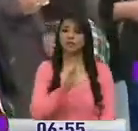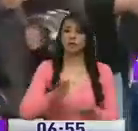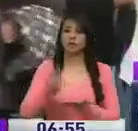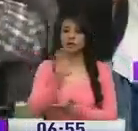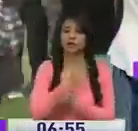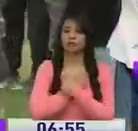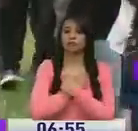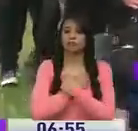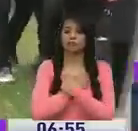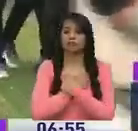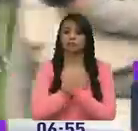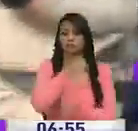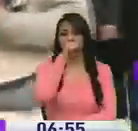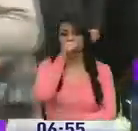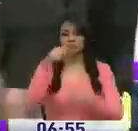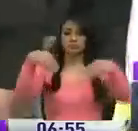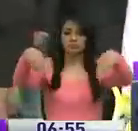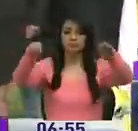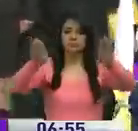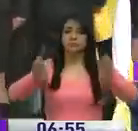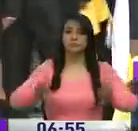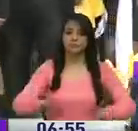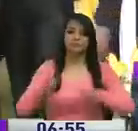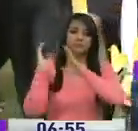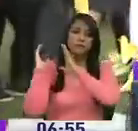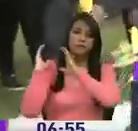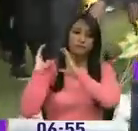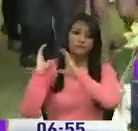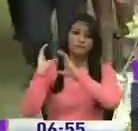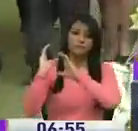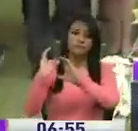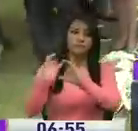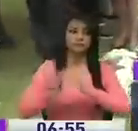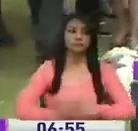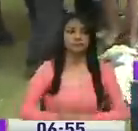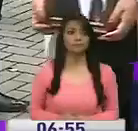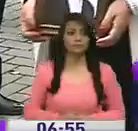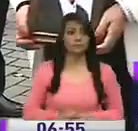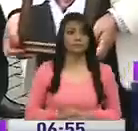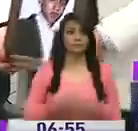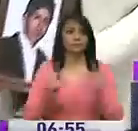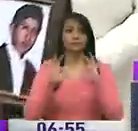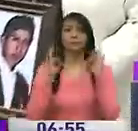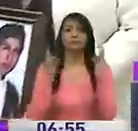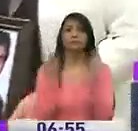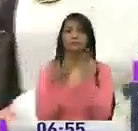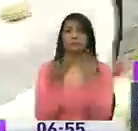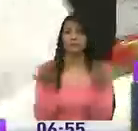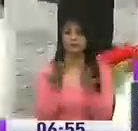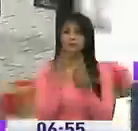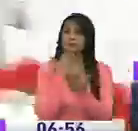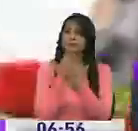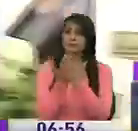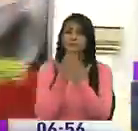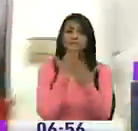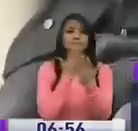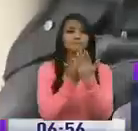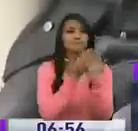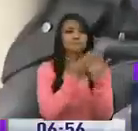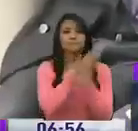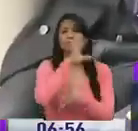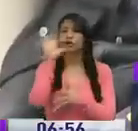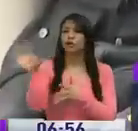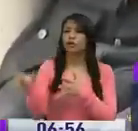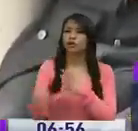le cobijaron hasta el final su familia no tuvo Más que palabras de agradecimiento para aquellos que les